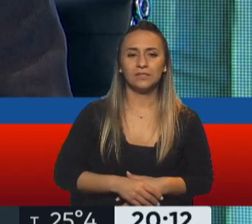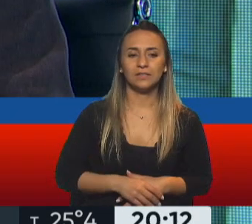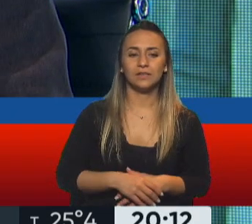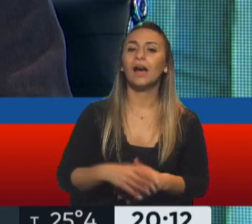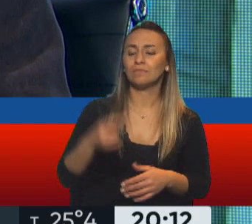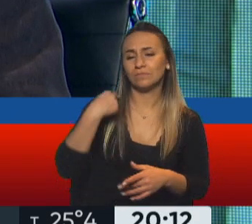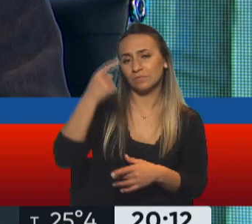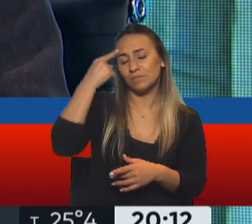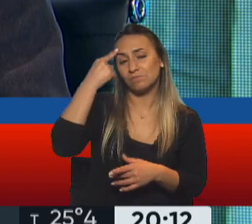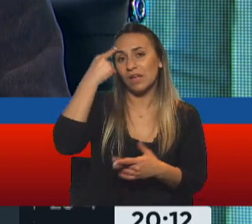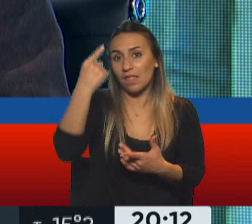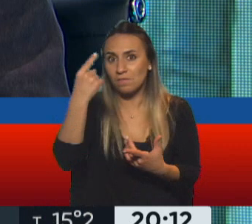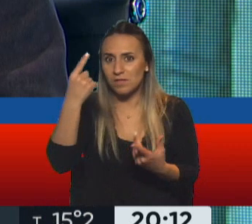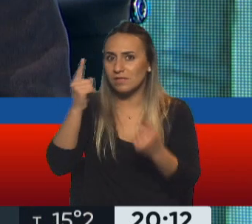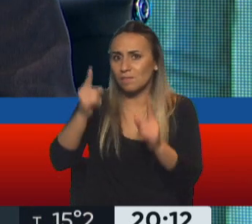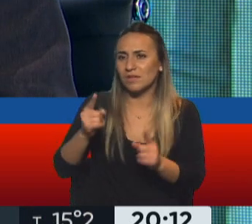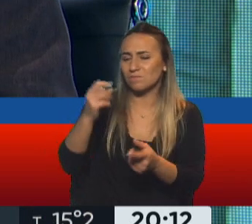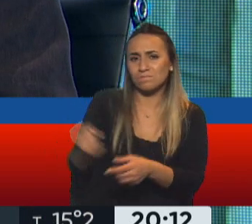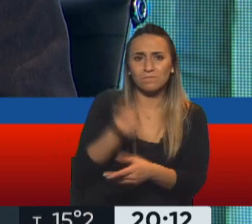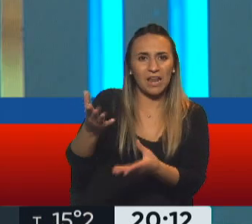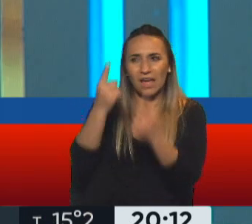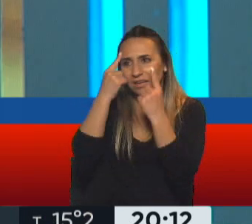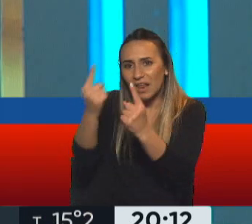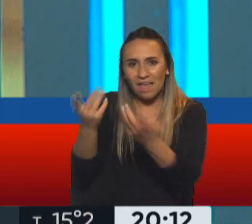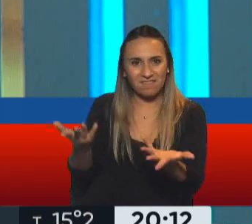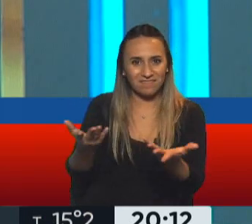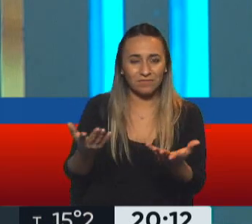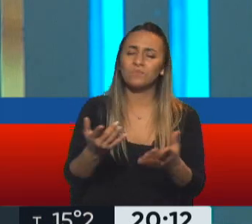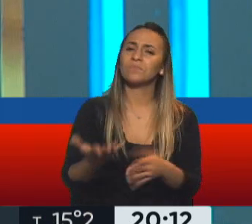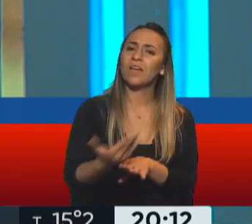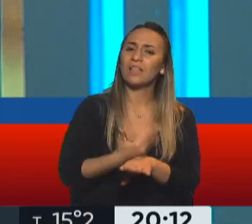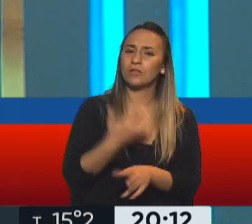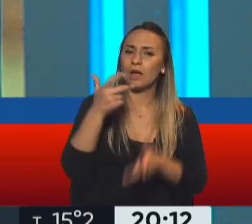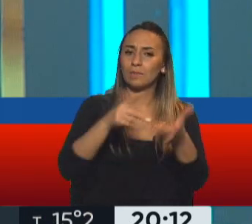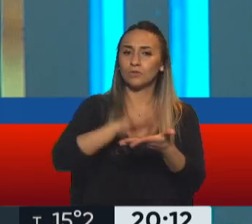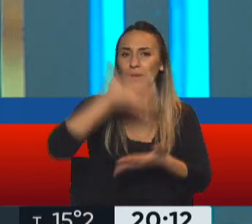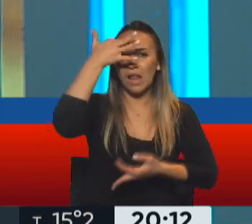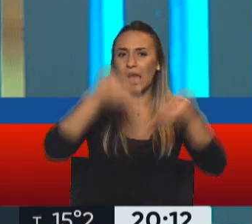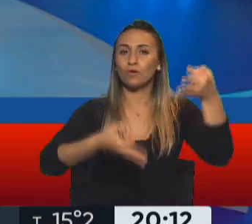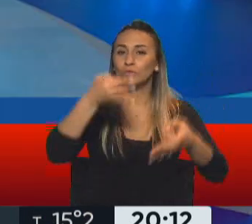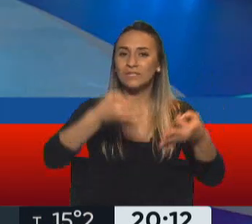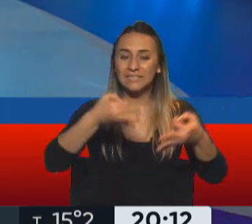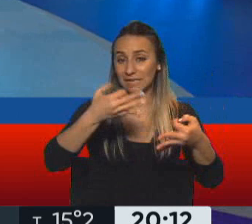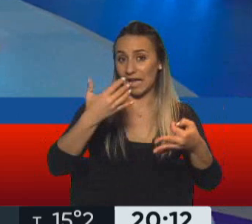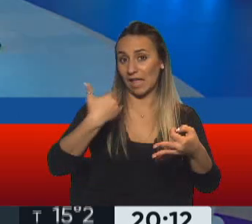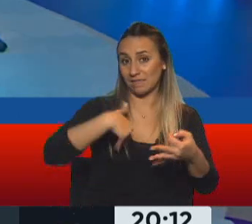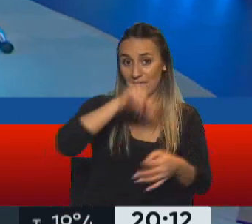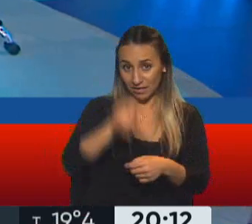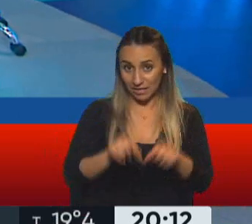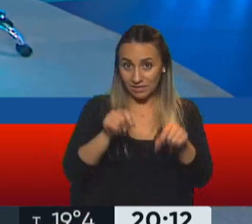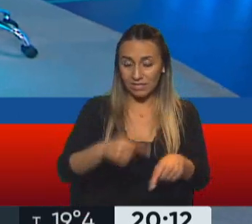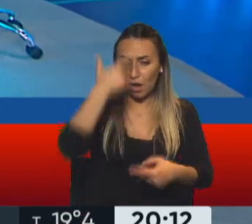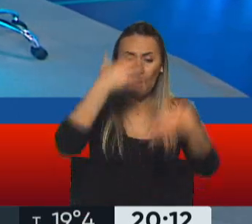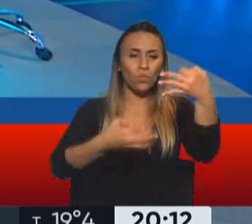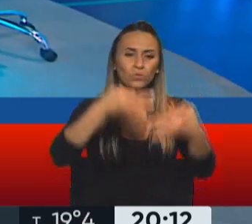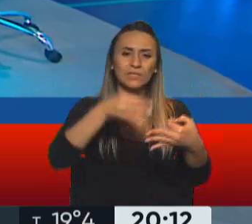mí. Recién cuando daba su definición de lo que es la justicia entera en nuestro país, exceptuaba y decía, más